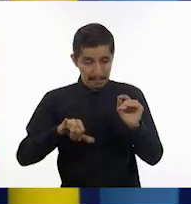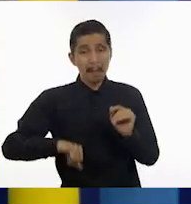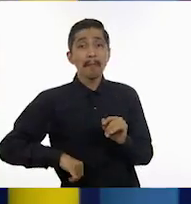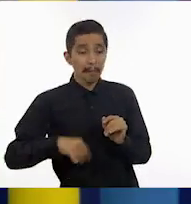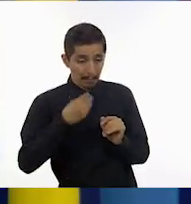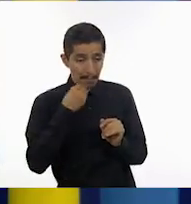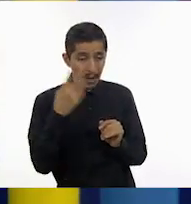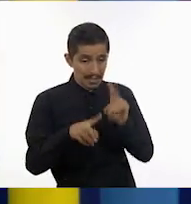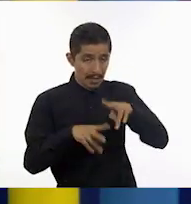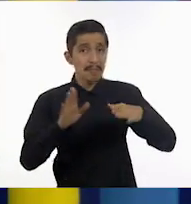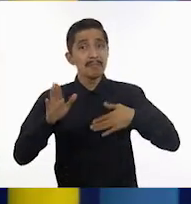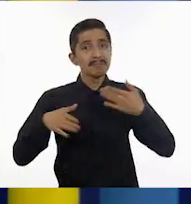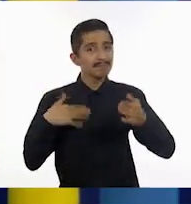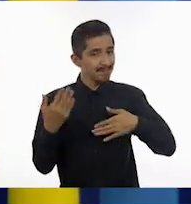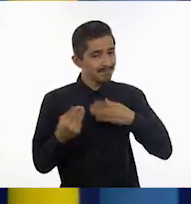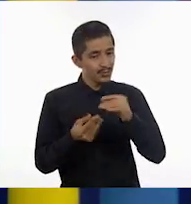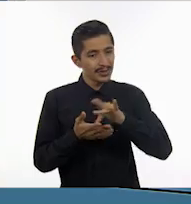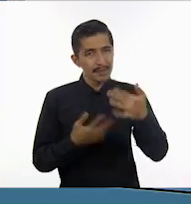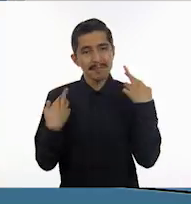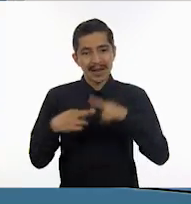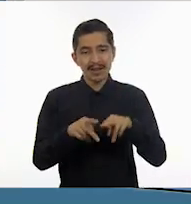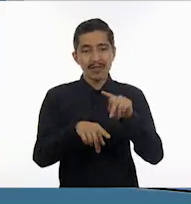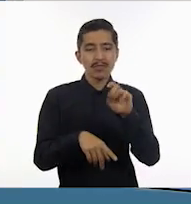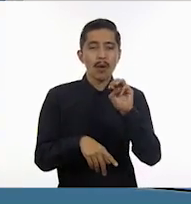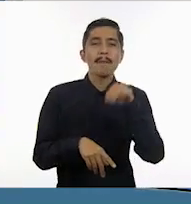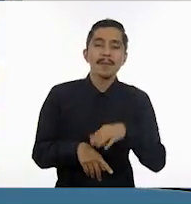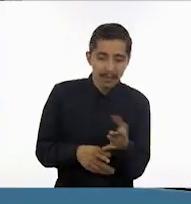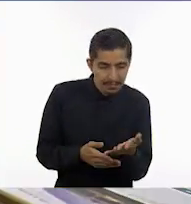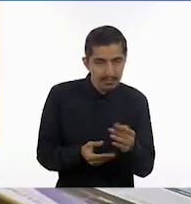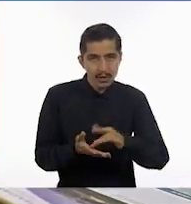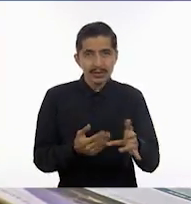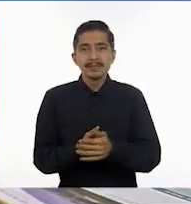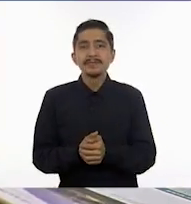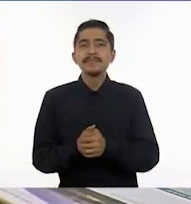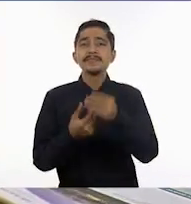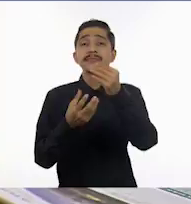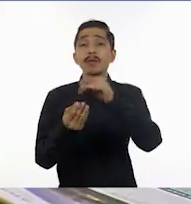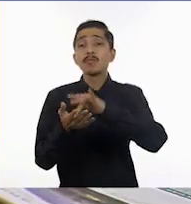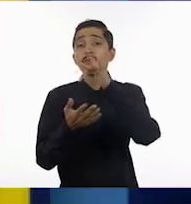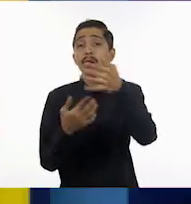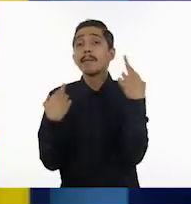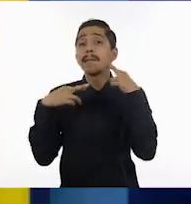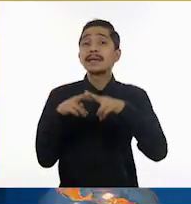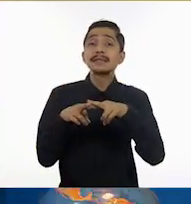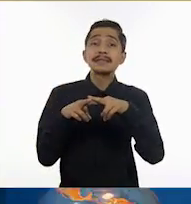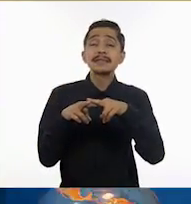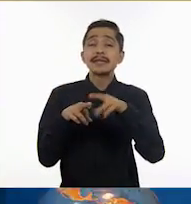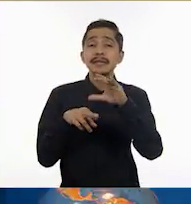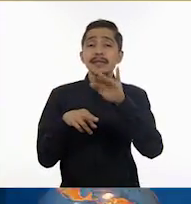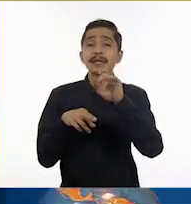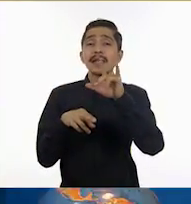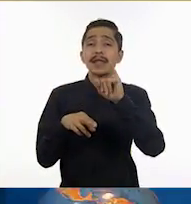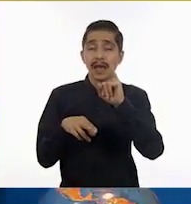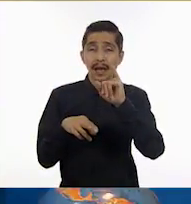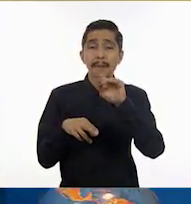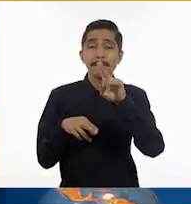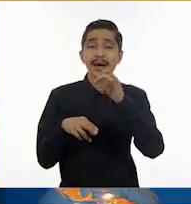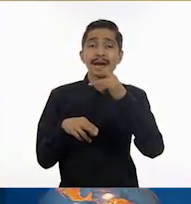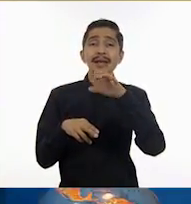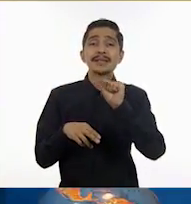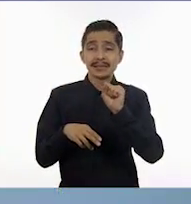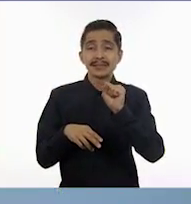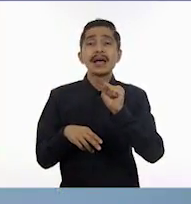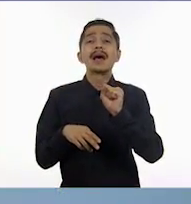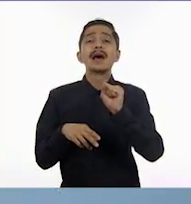interesante y muy divertido. Muchas gracias, maestra Ton. Gracias. Les agradecemos a la maestra Cecilia Vargas y a Ton por